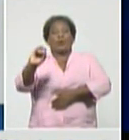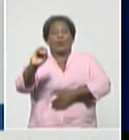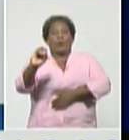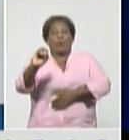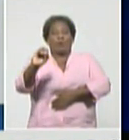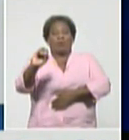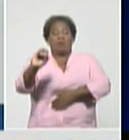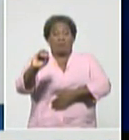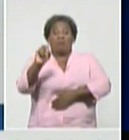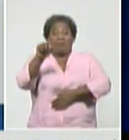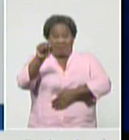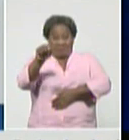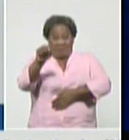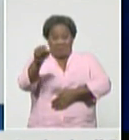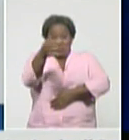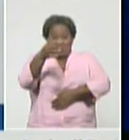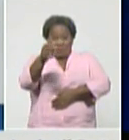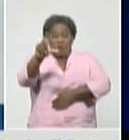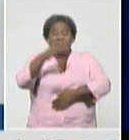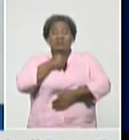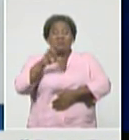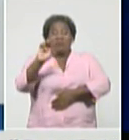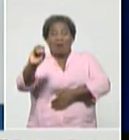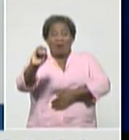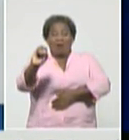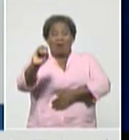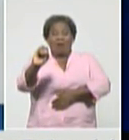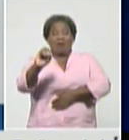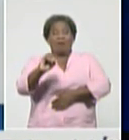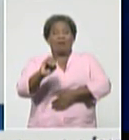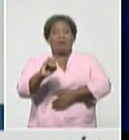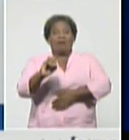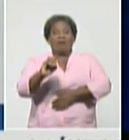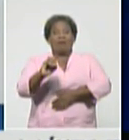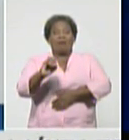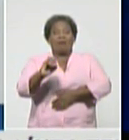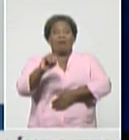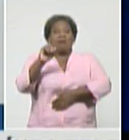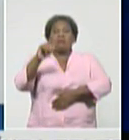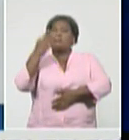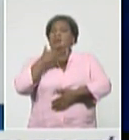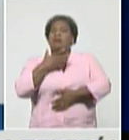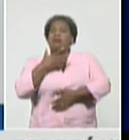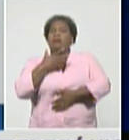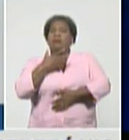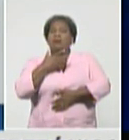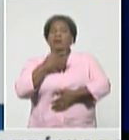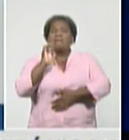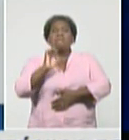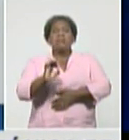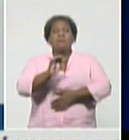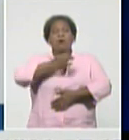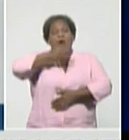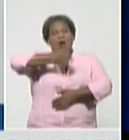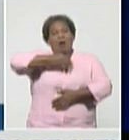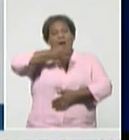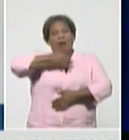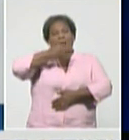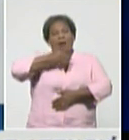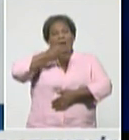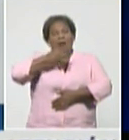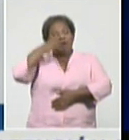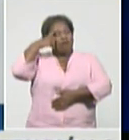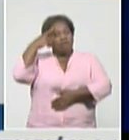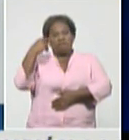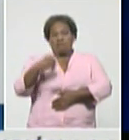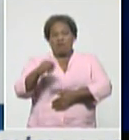del municipio del Cerro, pues es el caso que, como yo expresé, la transmisión no se produjo aquí